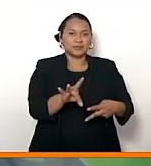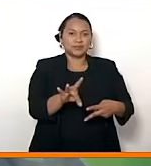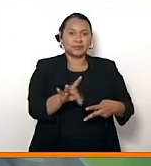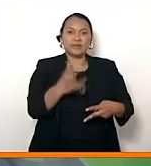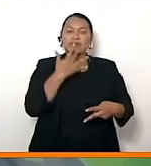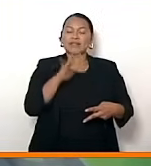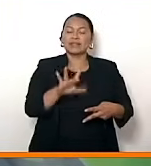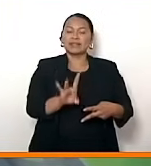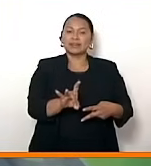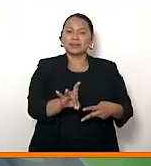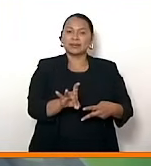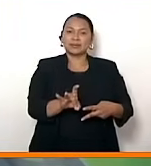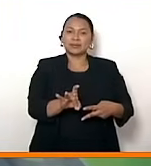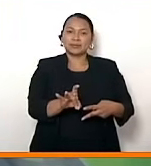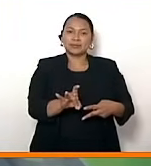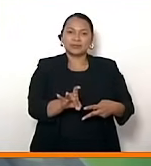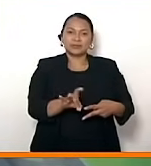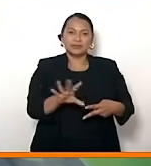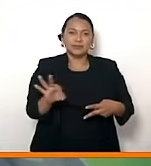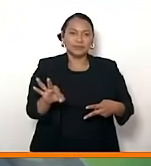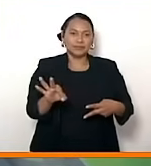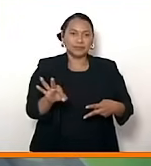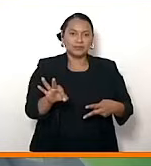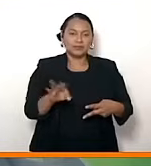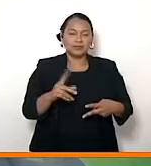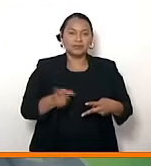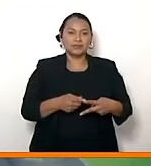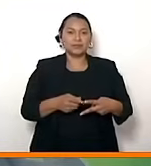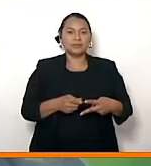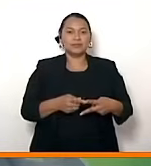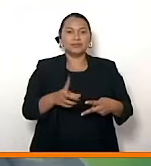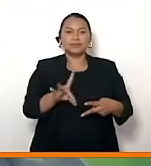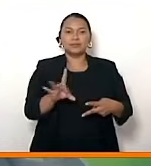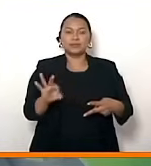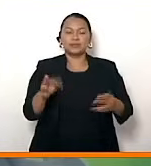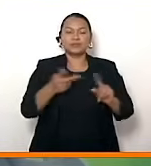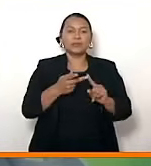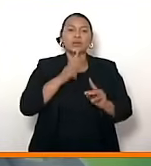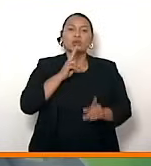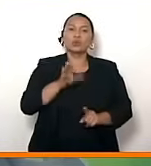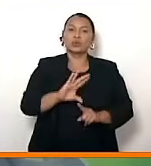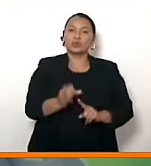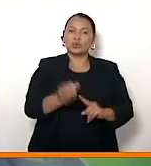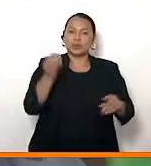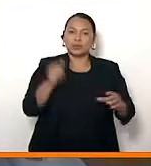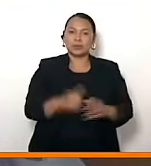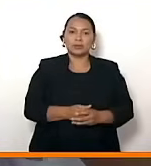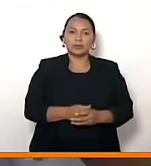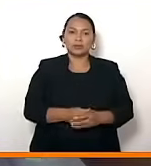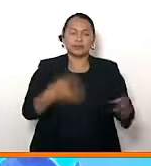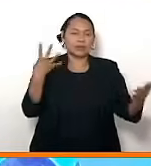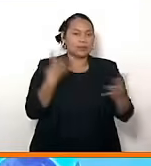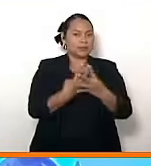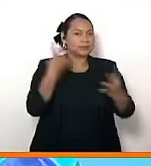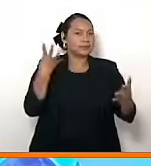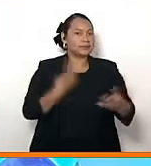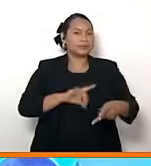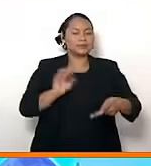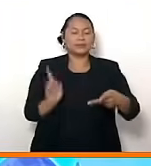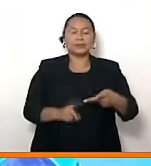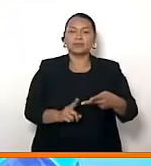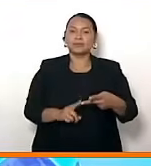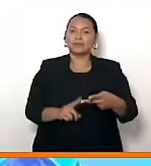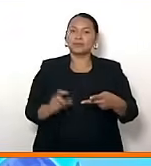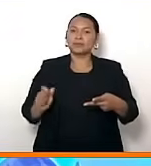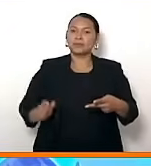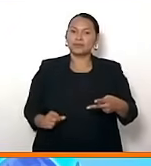dígito, mucha suerte. 9, tu número afortunado es el 89 con su catrachada Mamo. En tu segunda